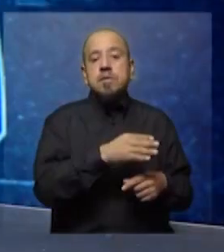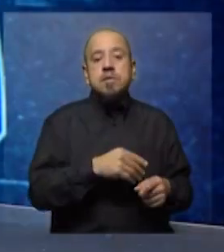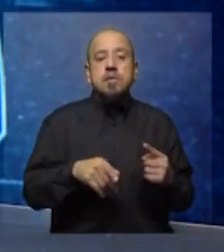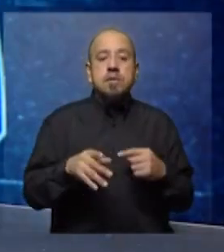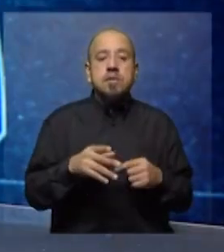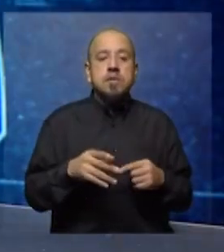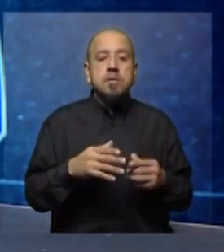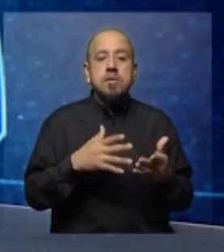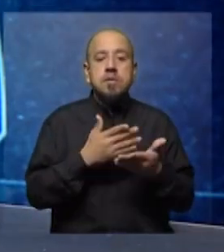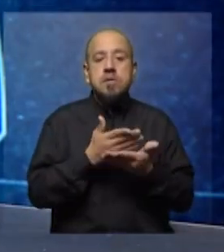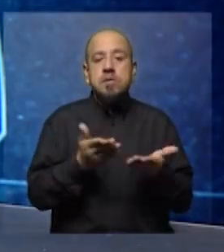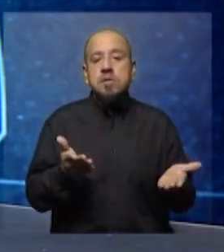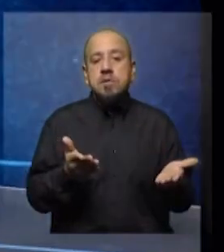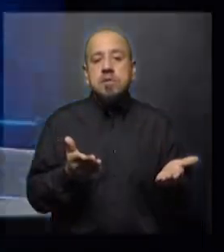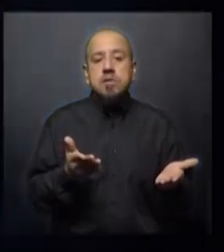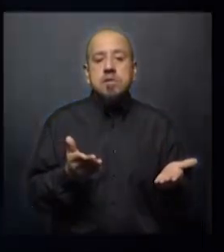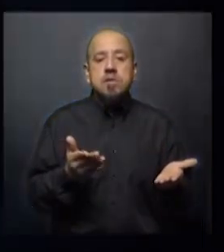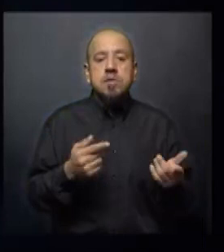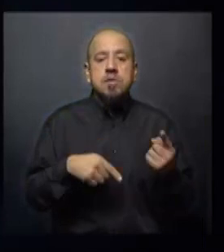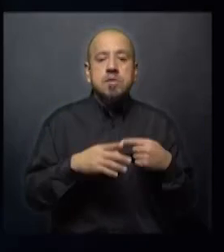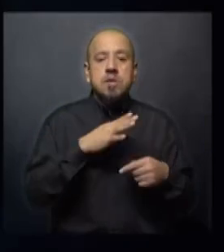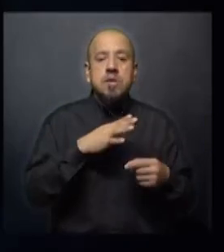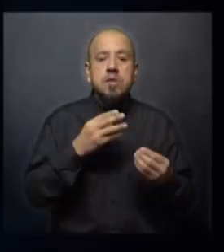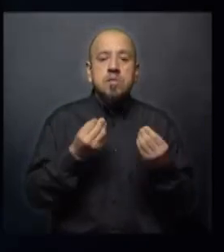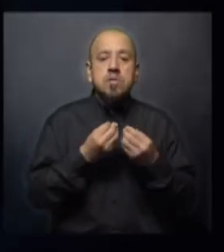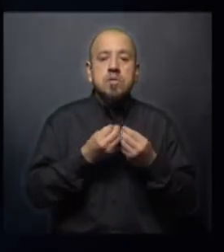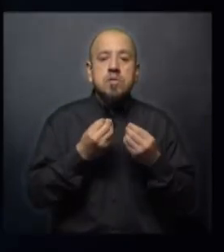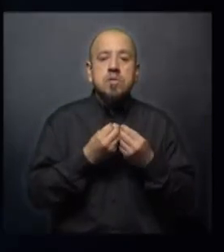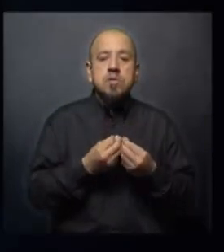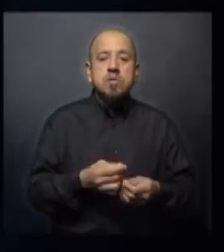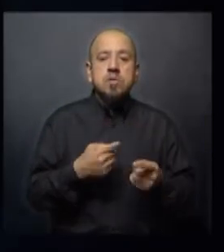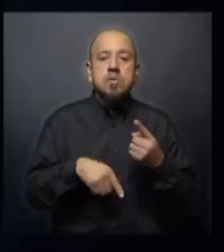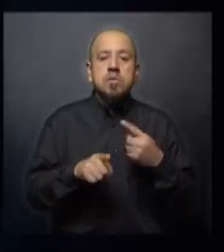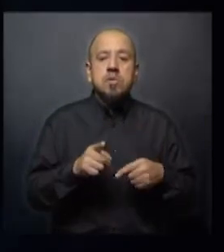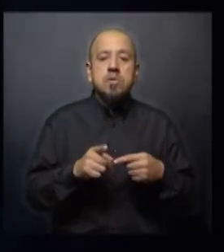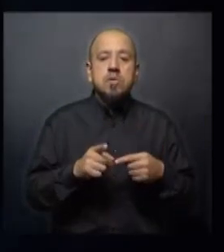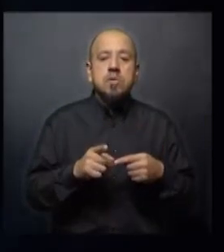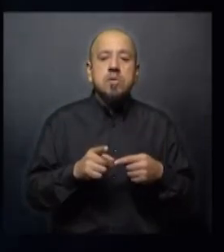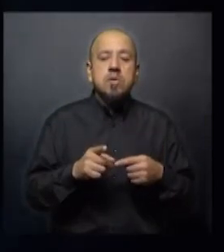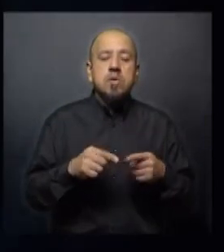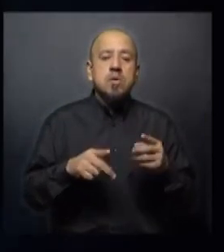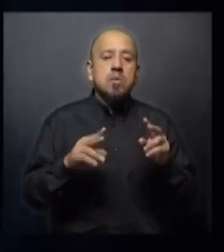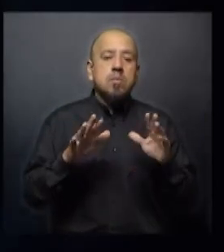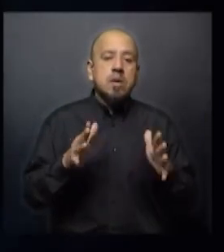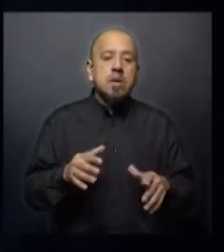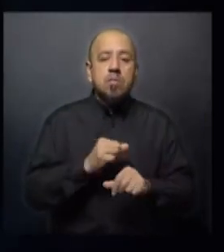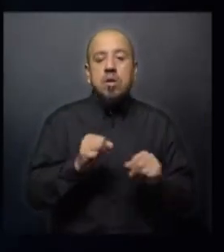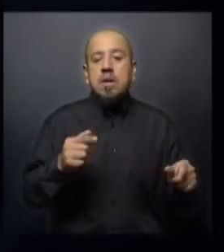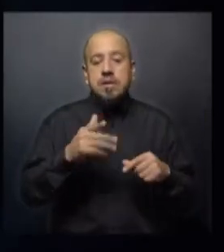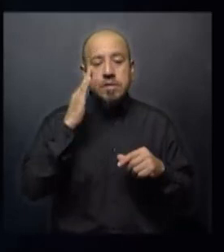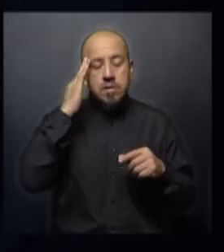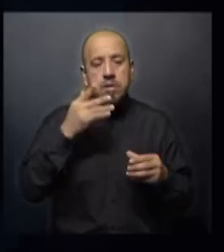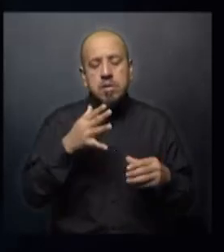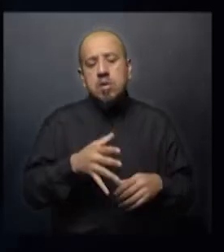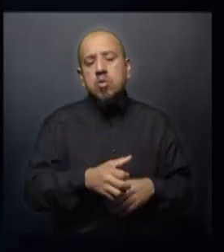en ese océano como él dice en el cual los hombres no tienen barcas ni velas para sumergirse que